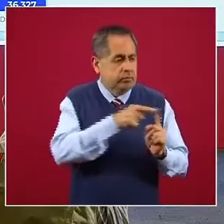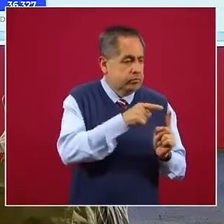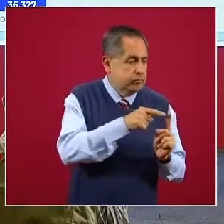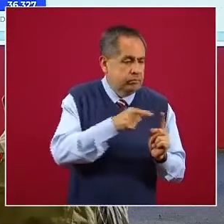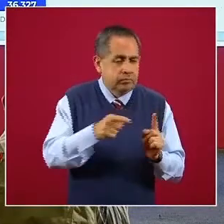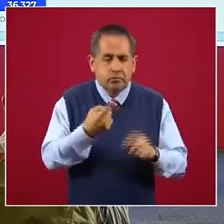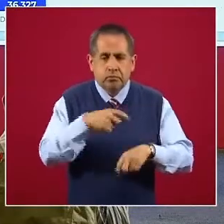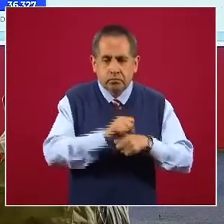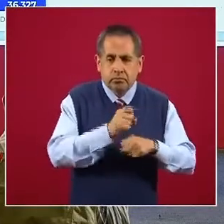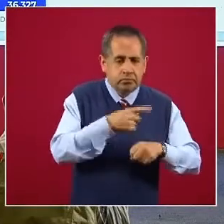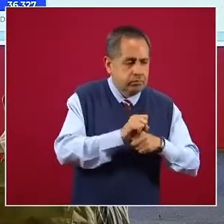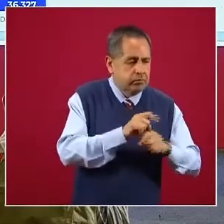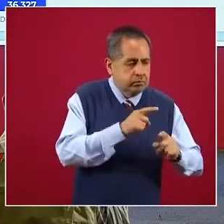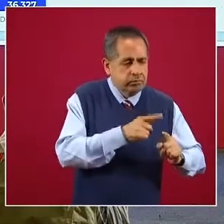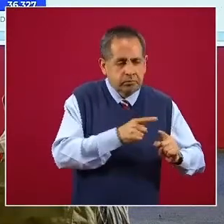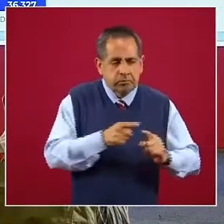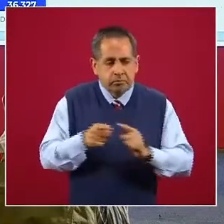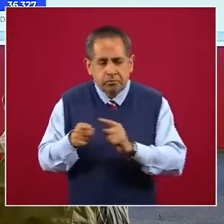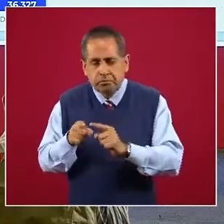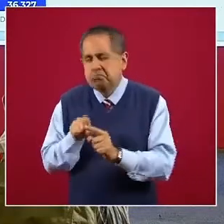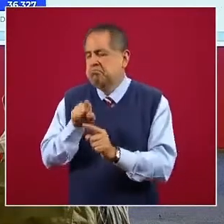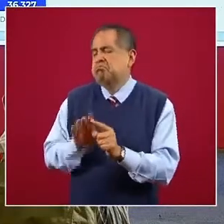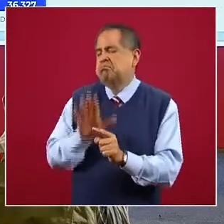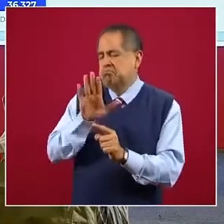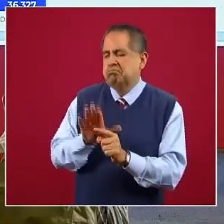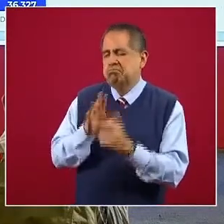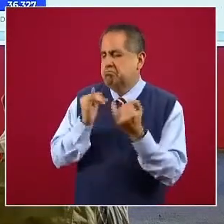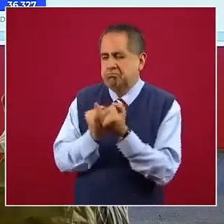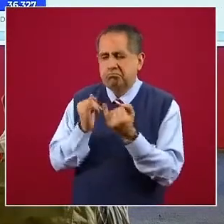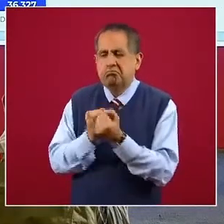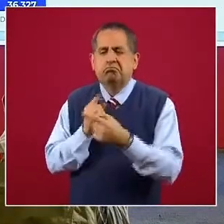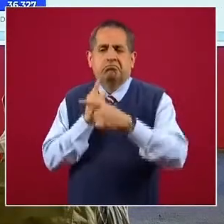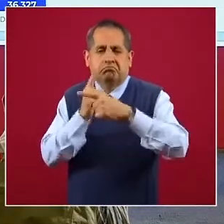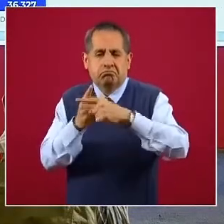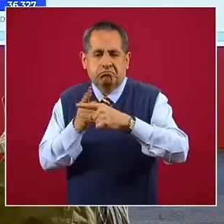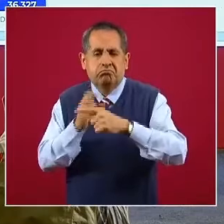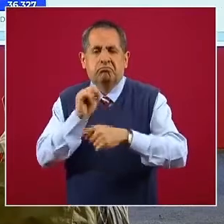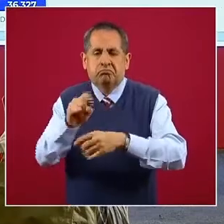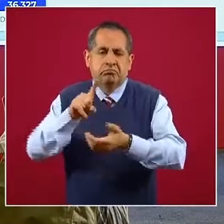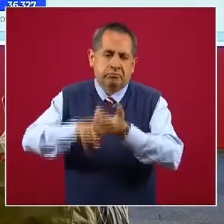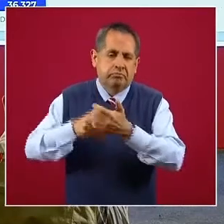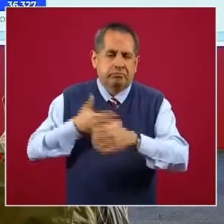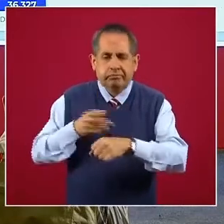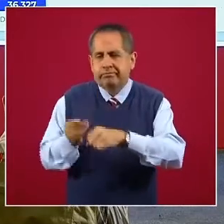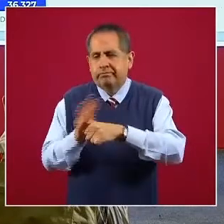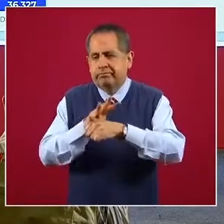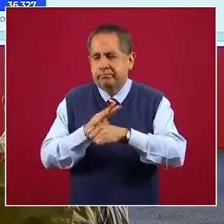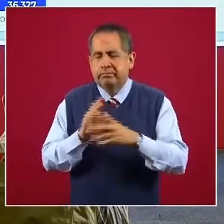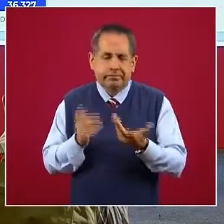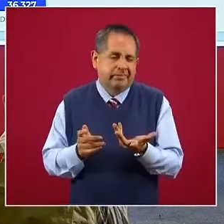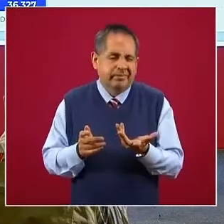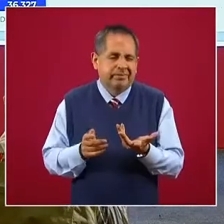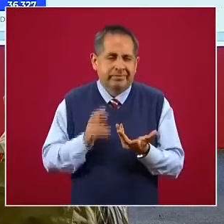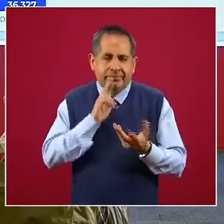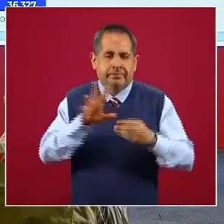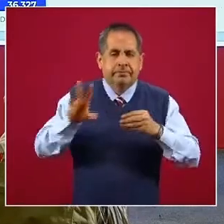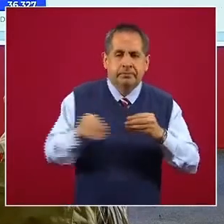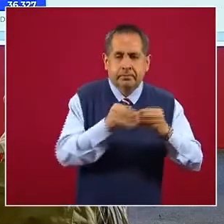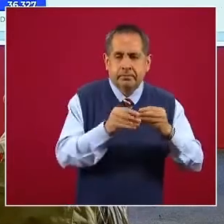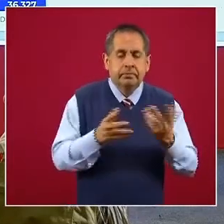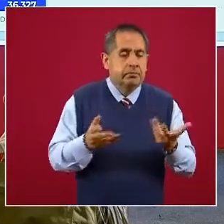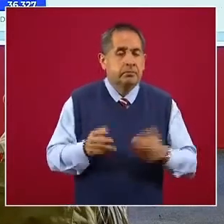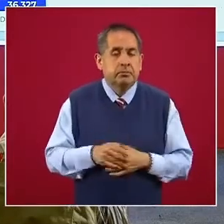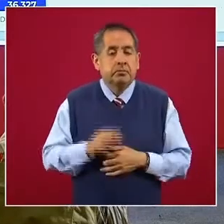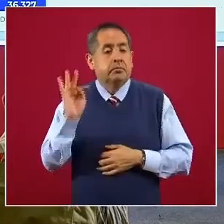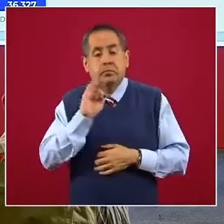una de las semanas, ¿sí?, estimamos van a ser positivas, es decir, nos adelantamos un poco al resultado y